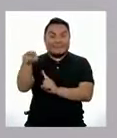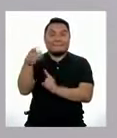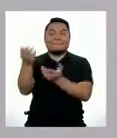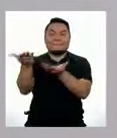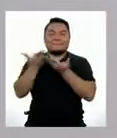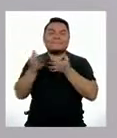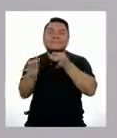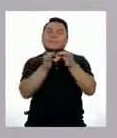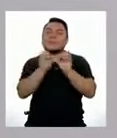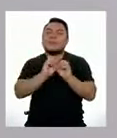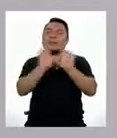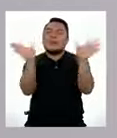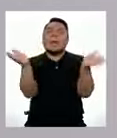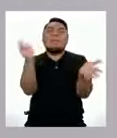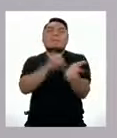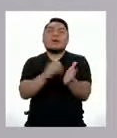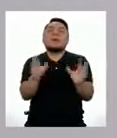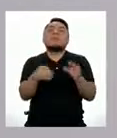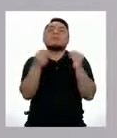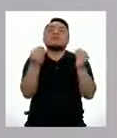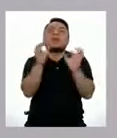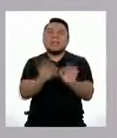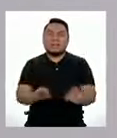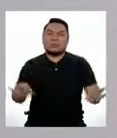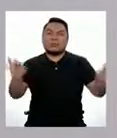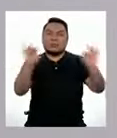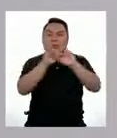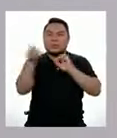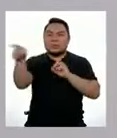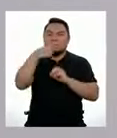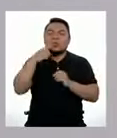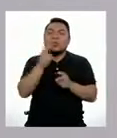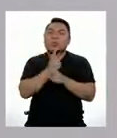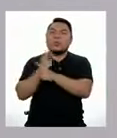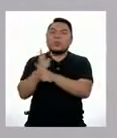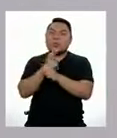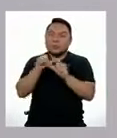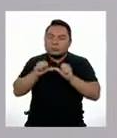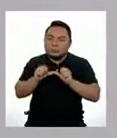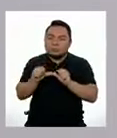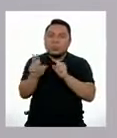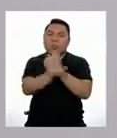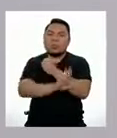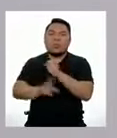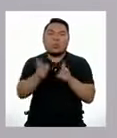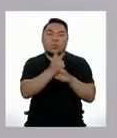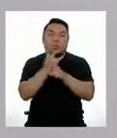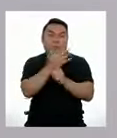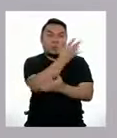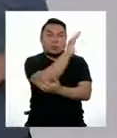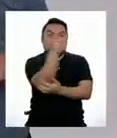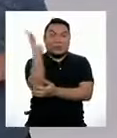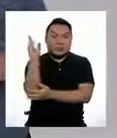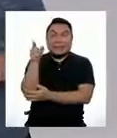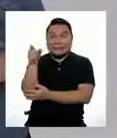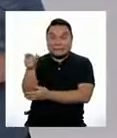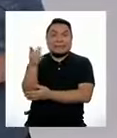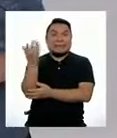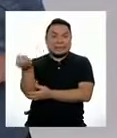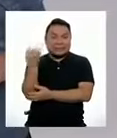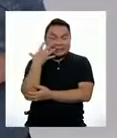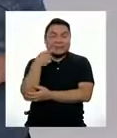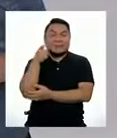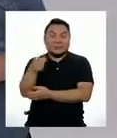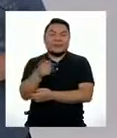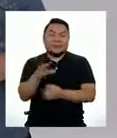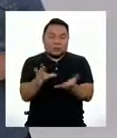nos va a aclarar aún más por qué es importante conservar y preservar nuestros bosques y áreas de vegetación. El dióxido